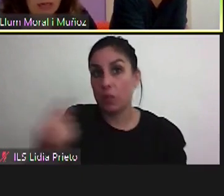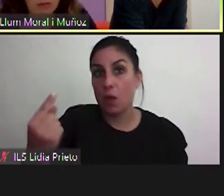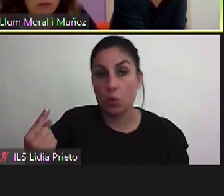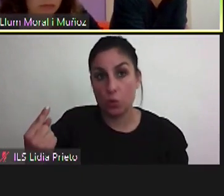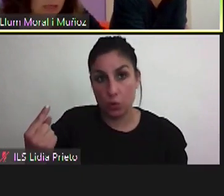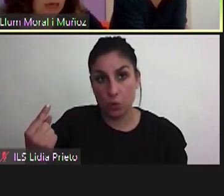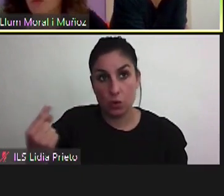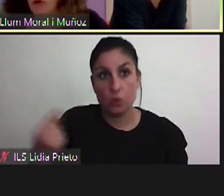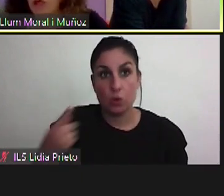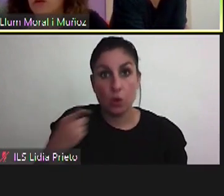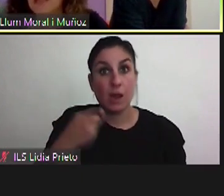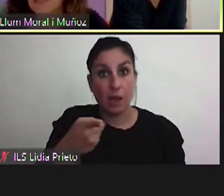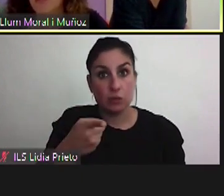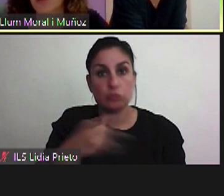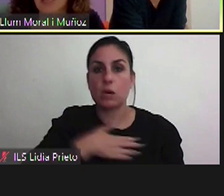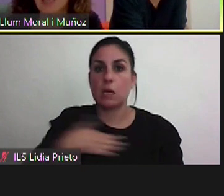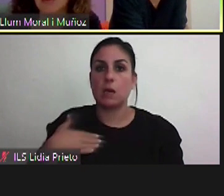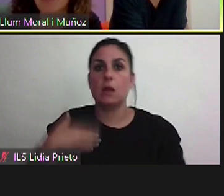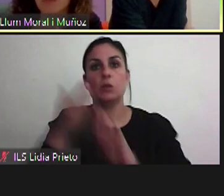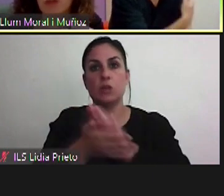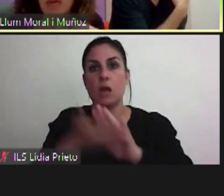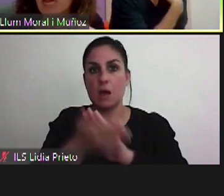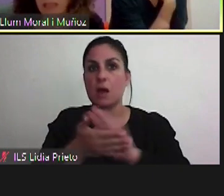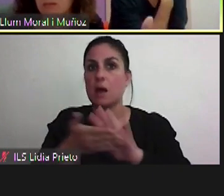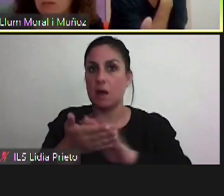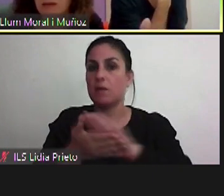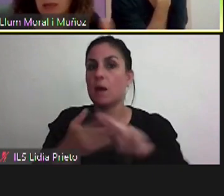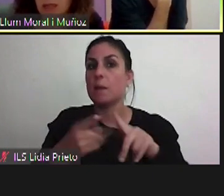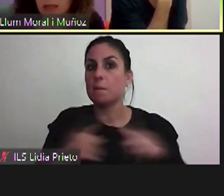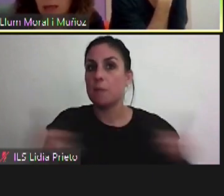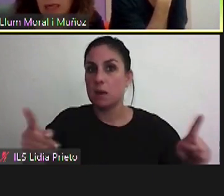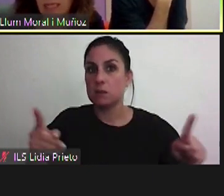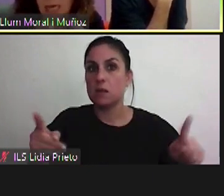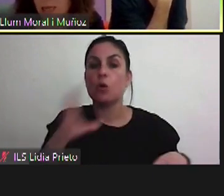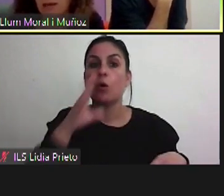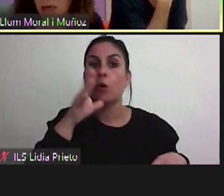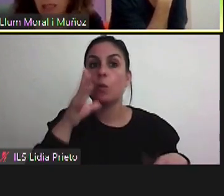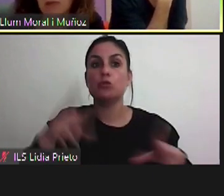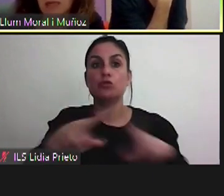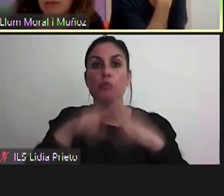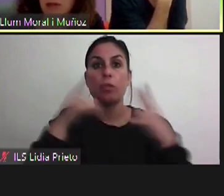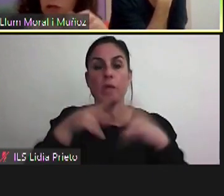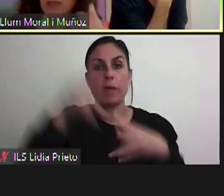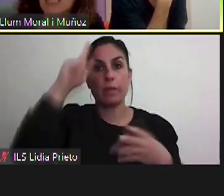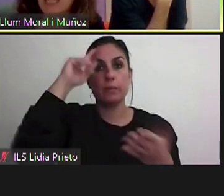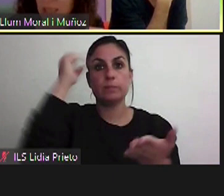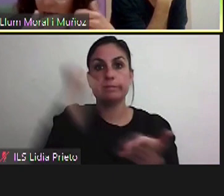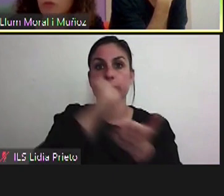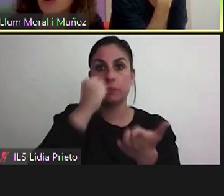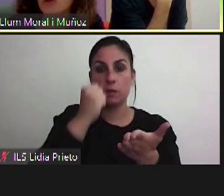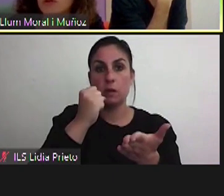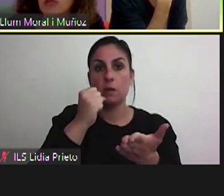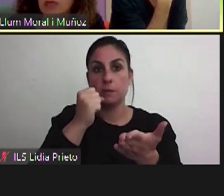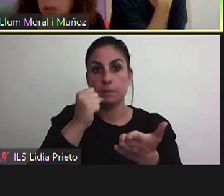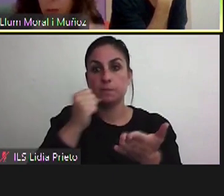nos queríamos detener un poquito, porque el estigma está ahí y ciertos mensajes han